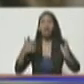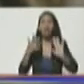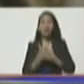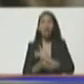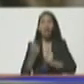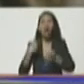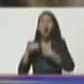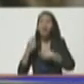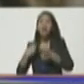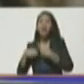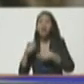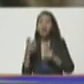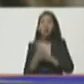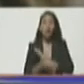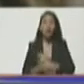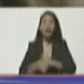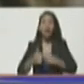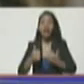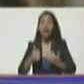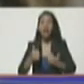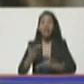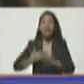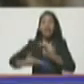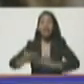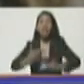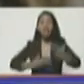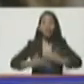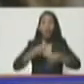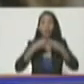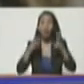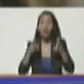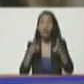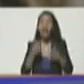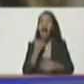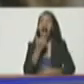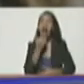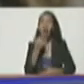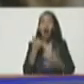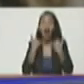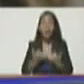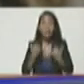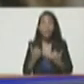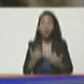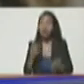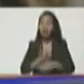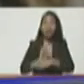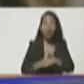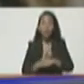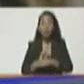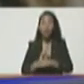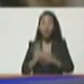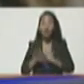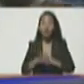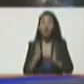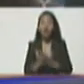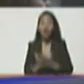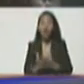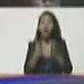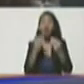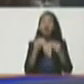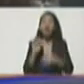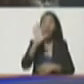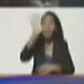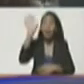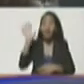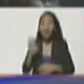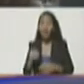de bienes y servicios, si a la hora de la mayor emergencia sanitaria mundial decenas de países